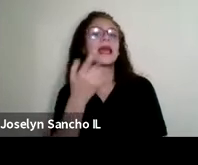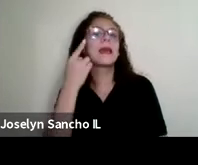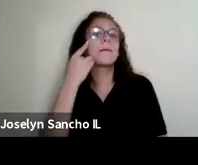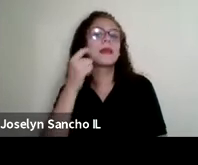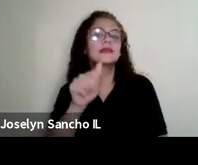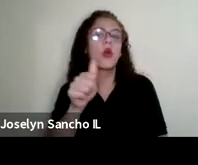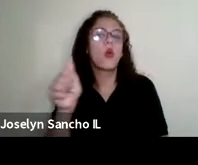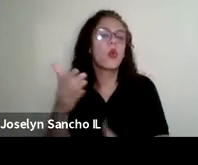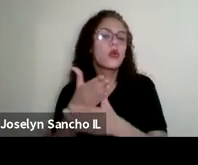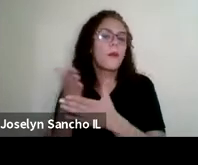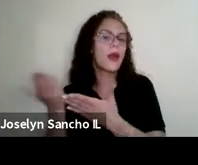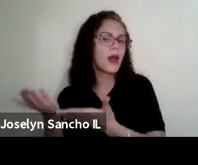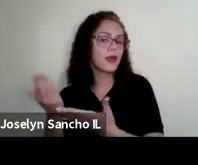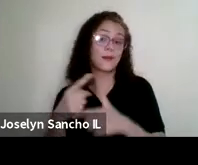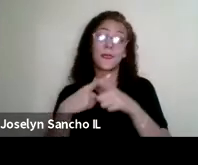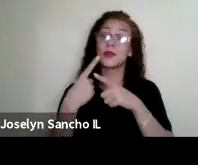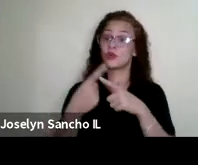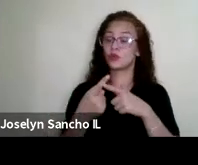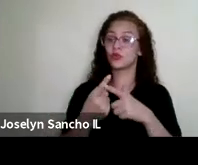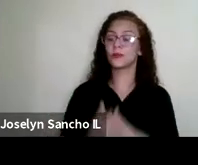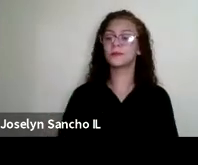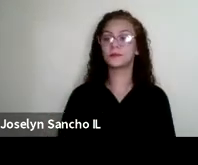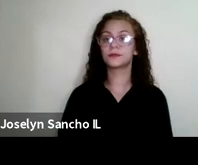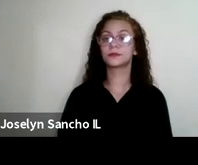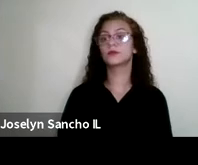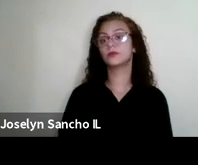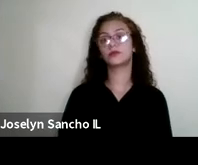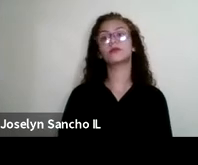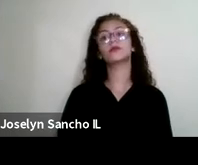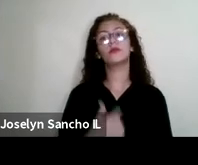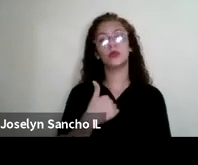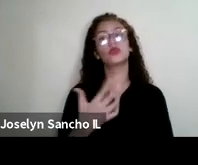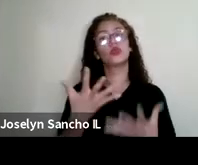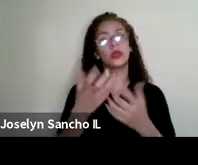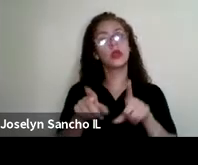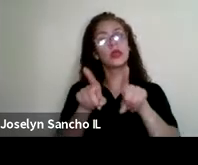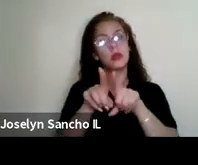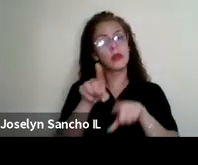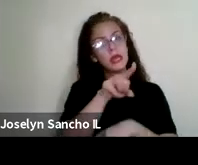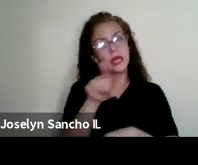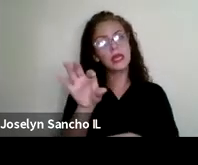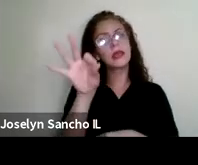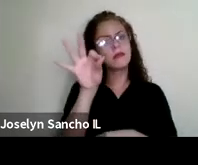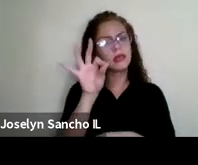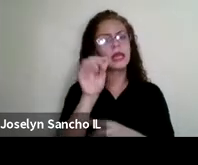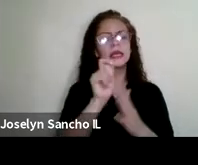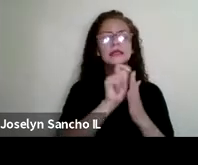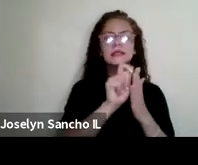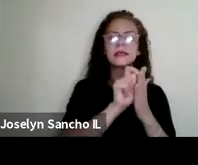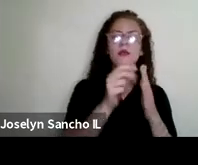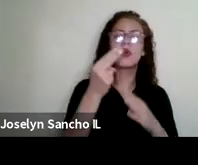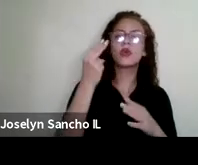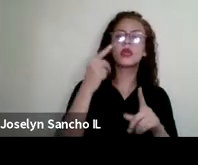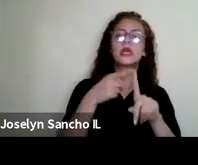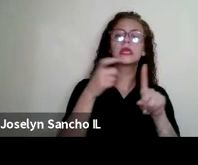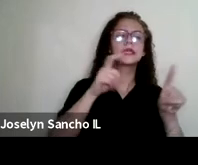otras partes. Entonces, yo quiero también invitarles a que escribamos la historia desde